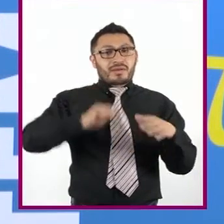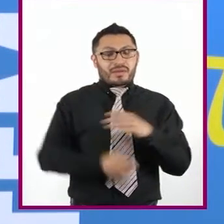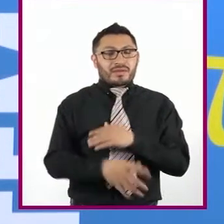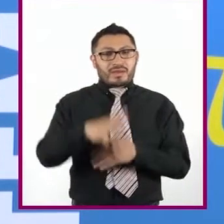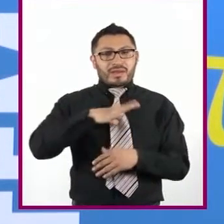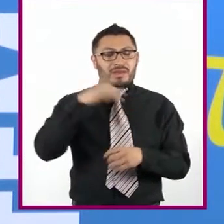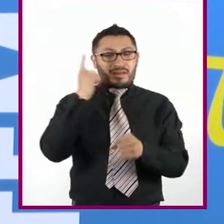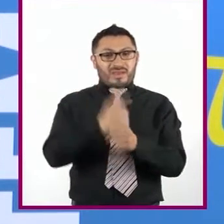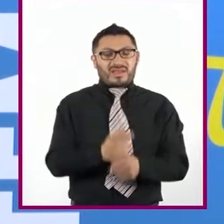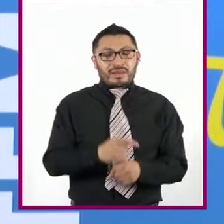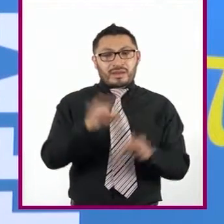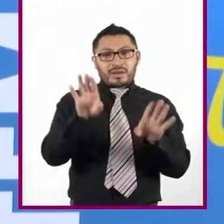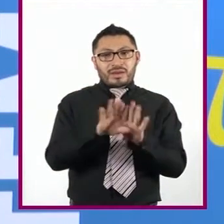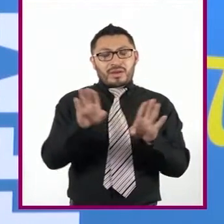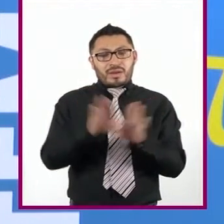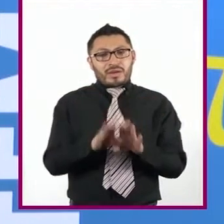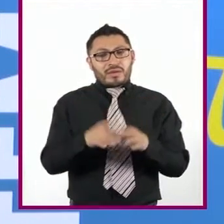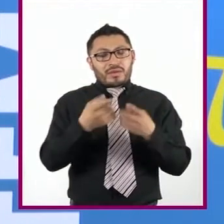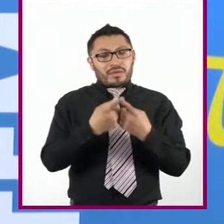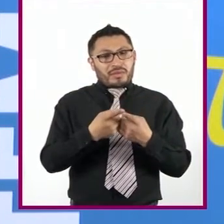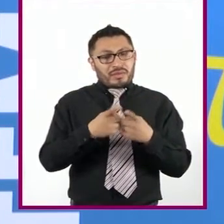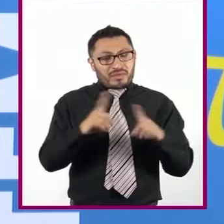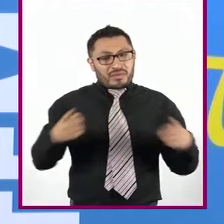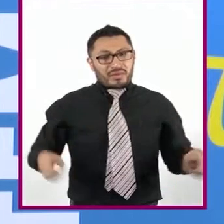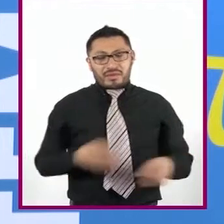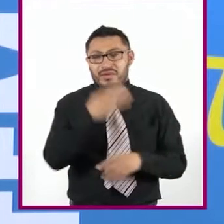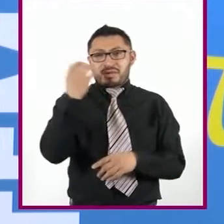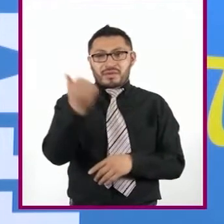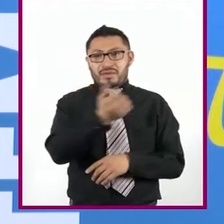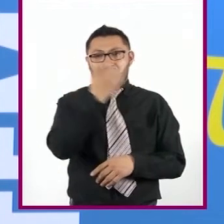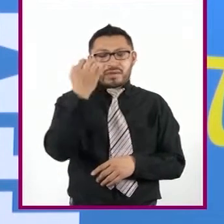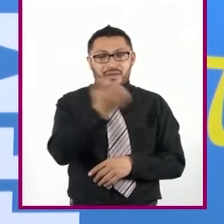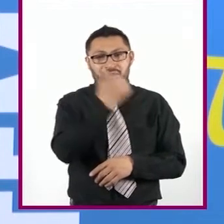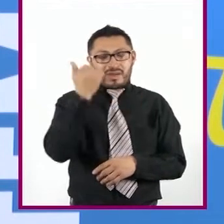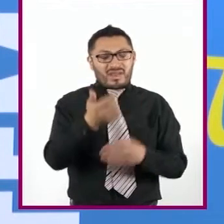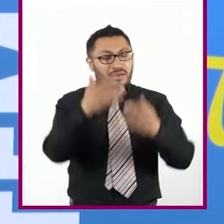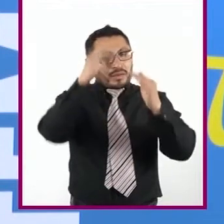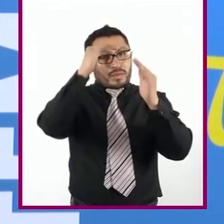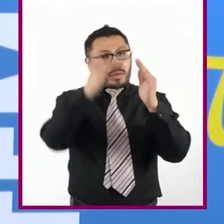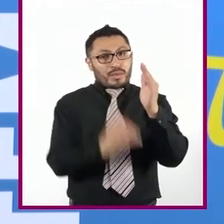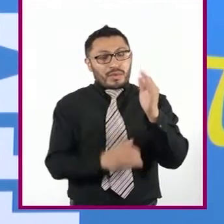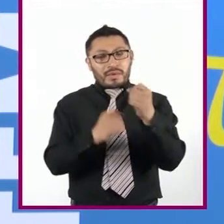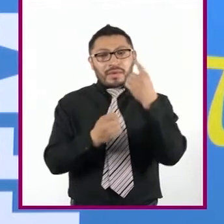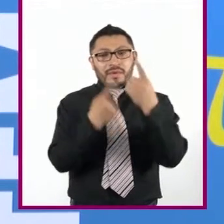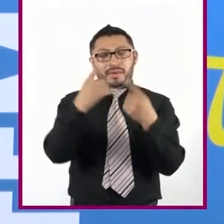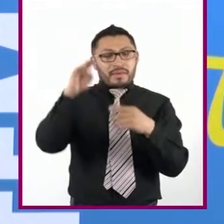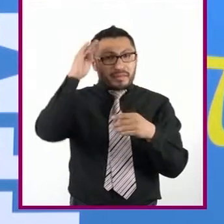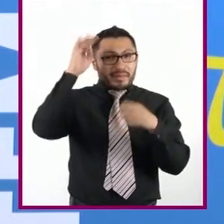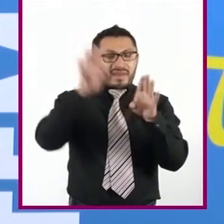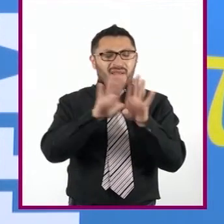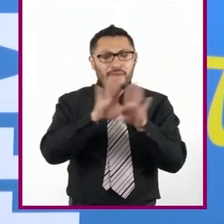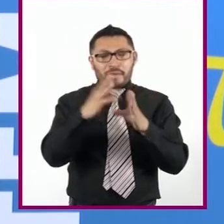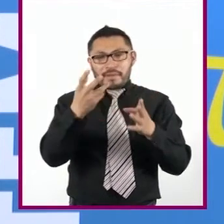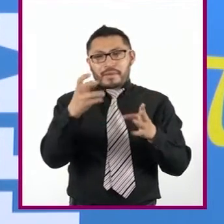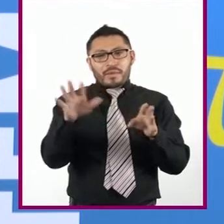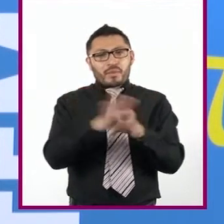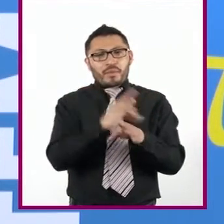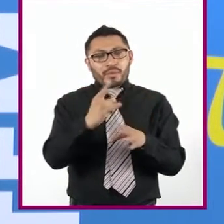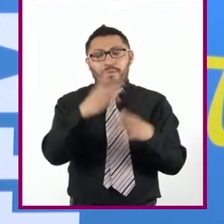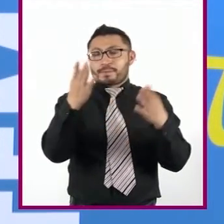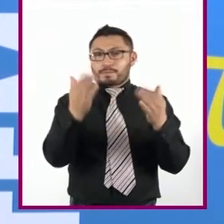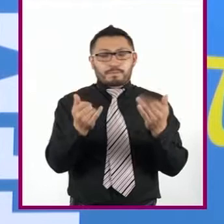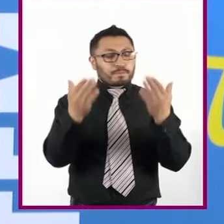detectado una baja en el desempeño académico de sus estudiantes y algunos piensan que en parte se debe a que